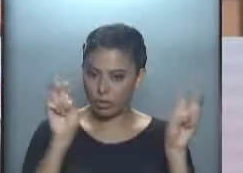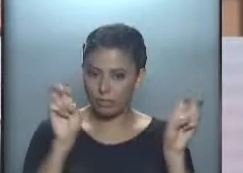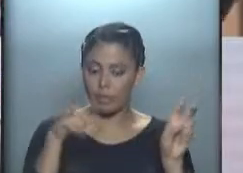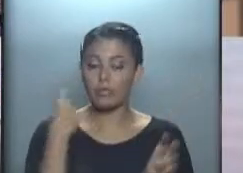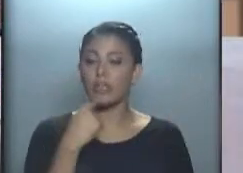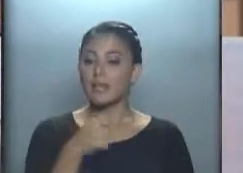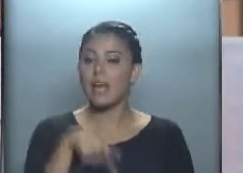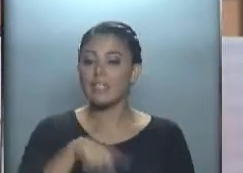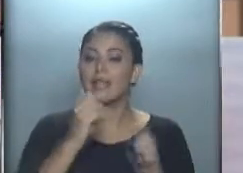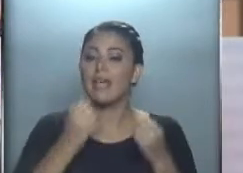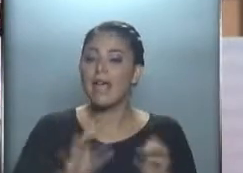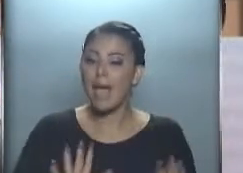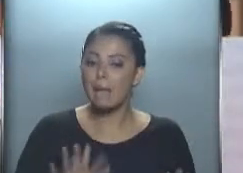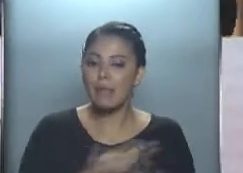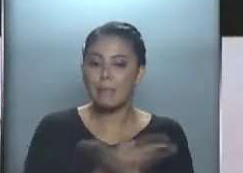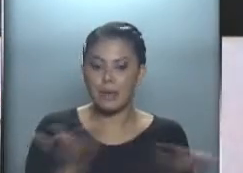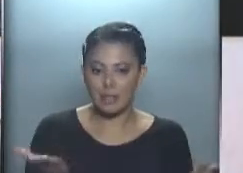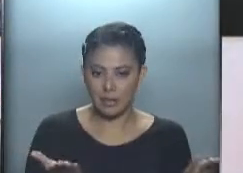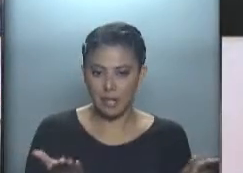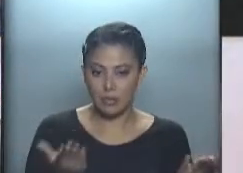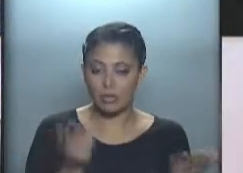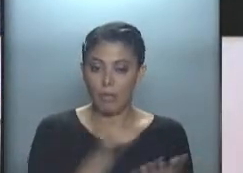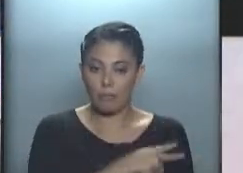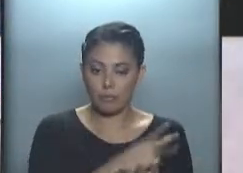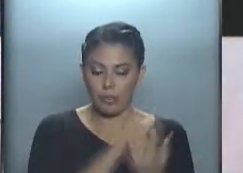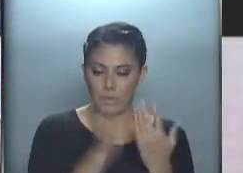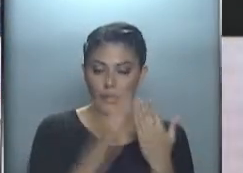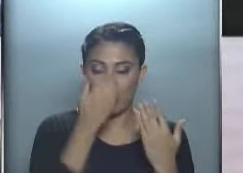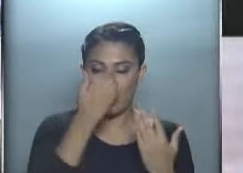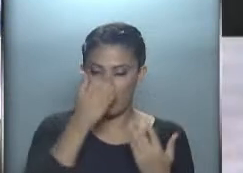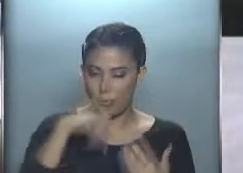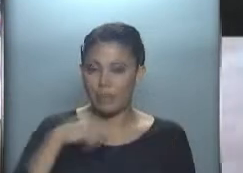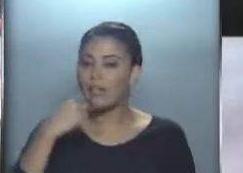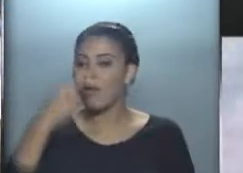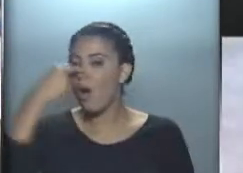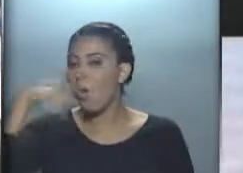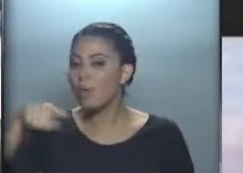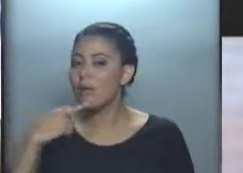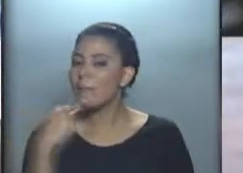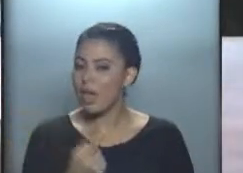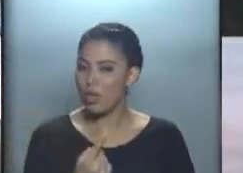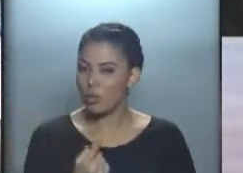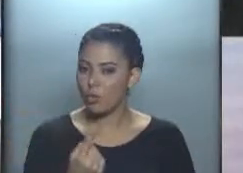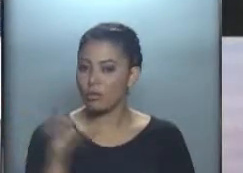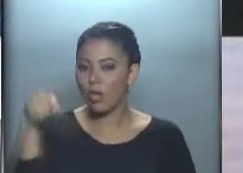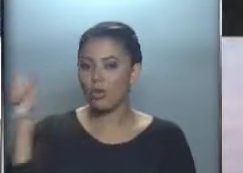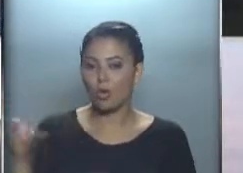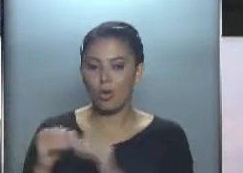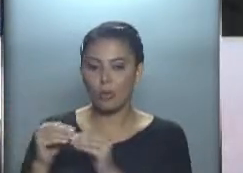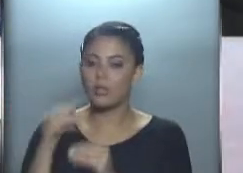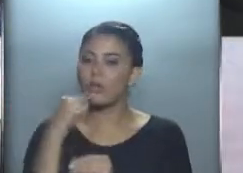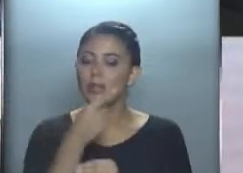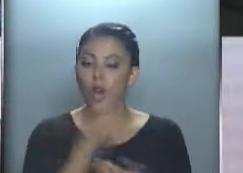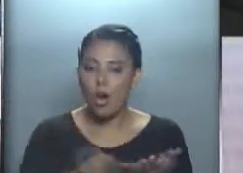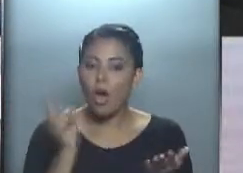esto fue el arranque de la presentación de capitanich y termina respondiendo la última pregunta que le hacía a un colega haciendo